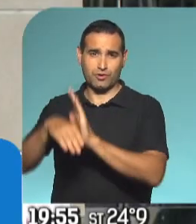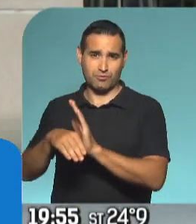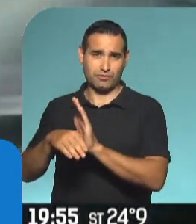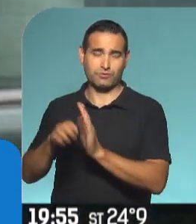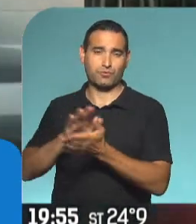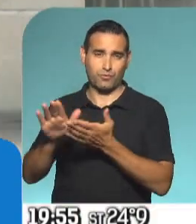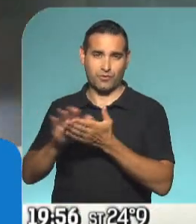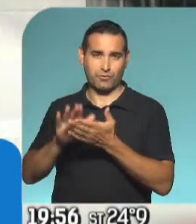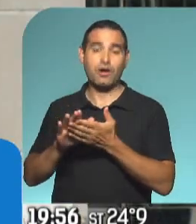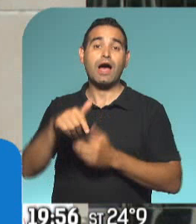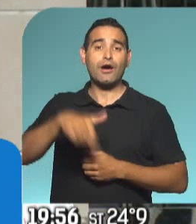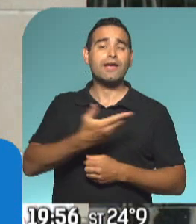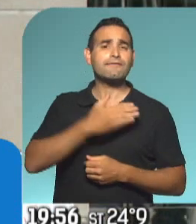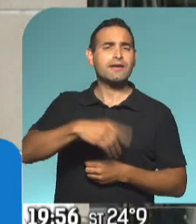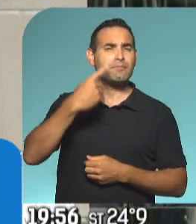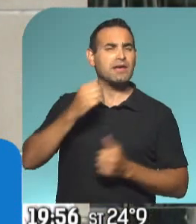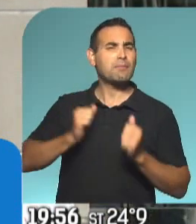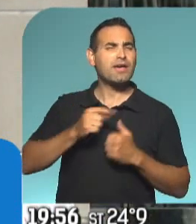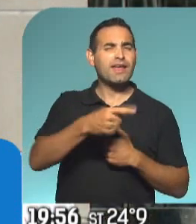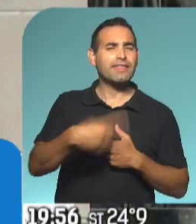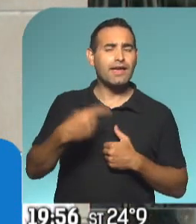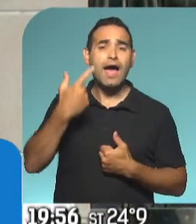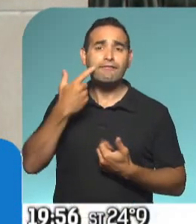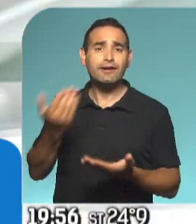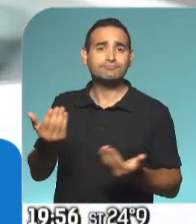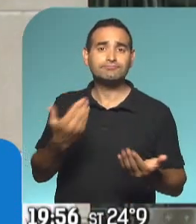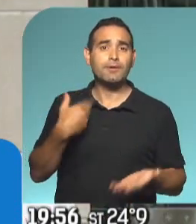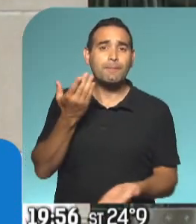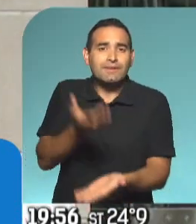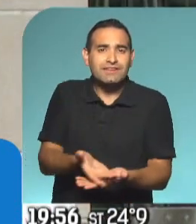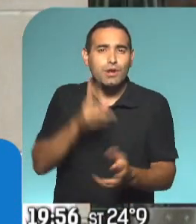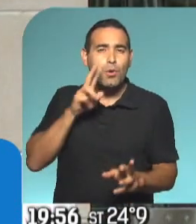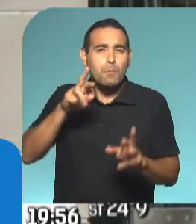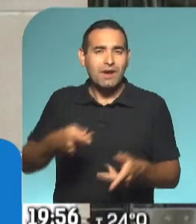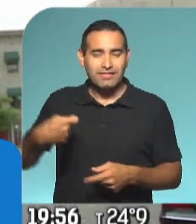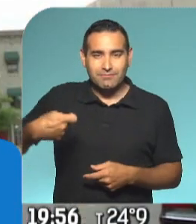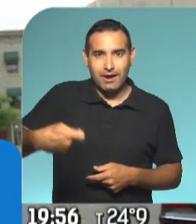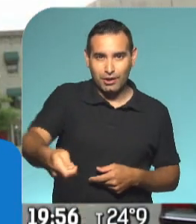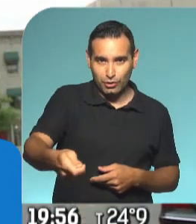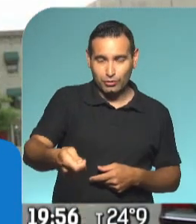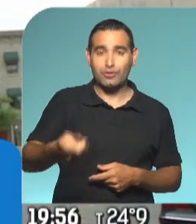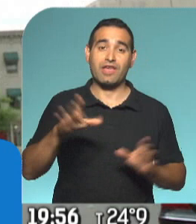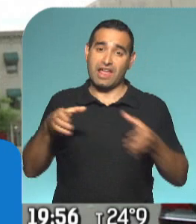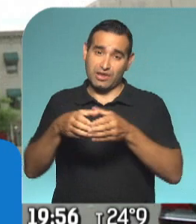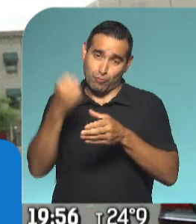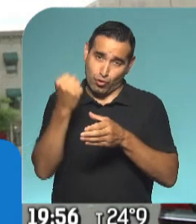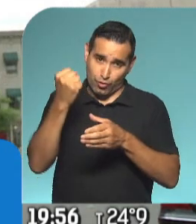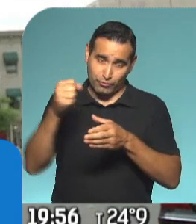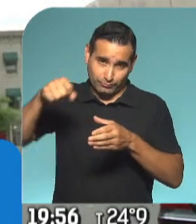2018. Lo que está esperando el FMI en este momento es una presentación de plan de mediano plazo por parte del equipo